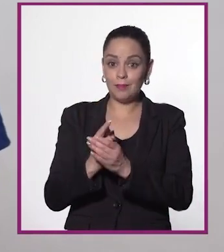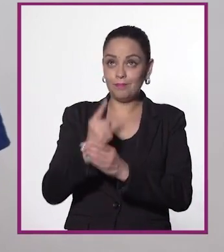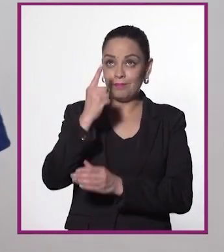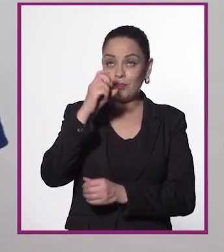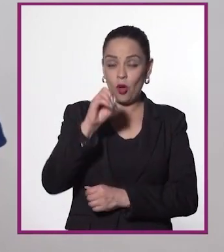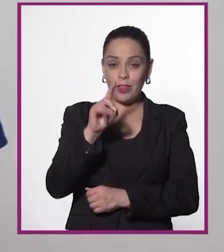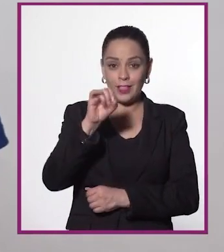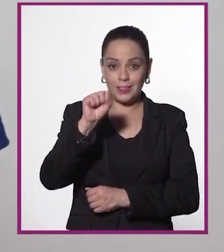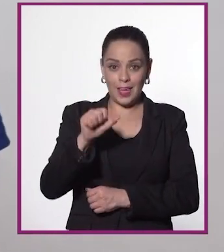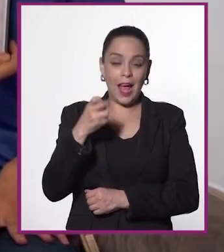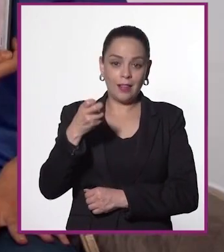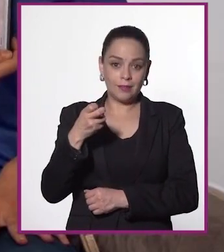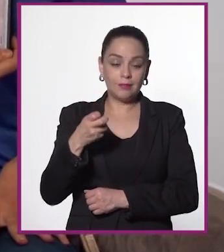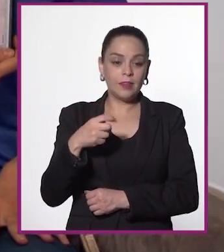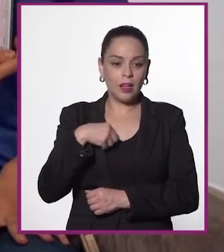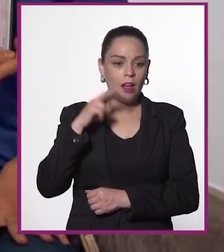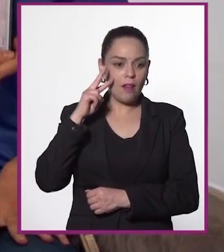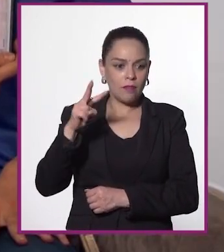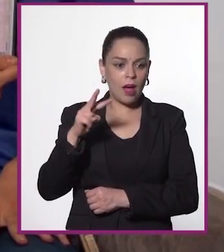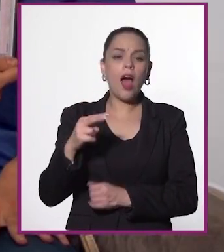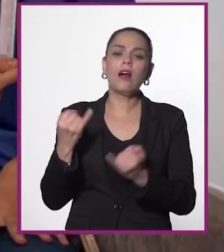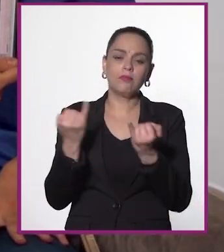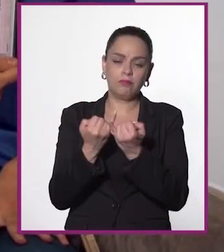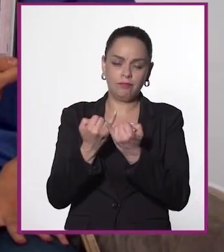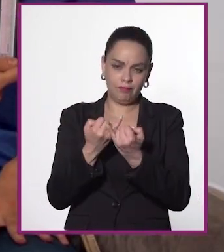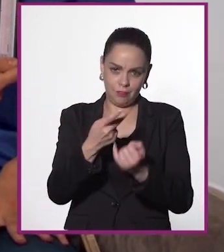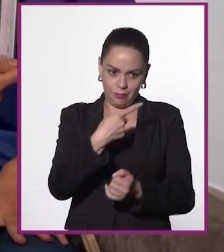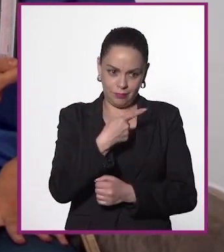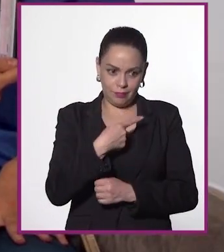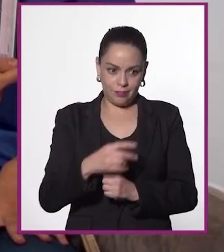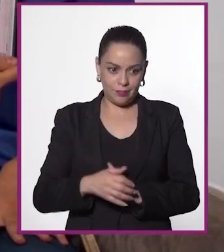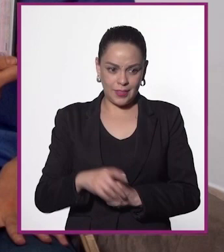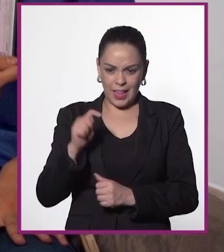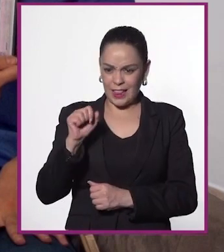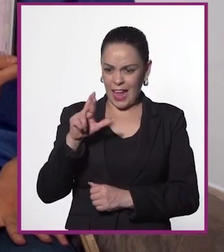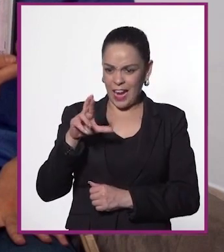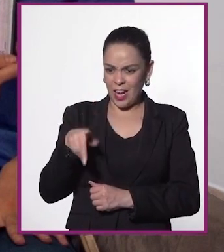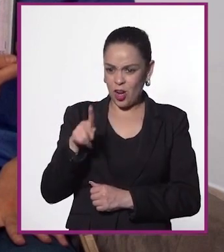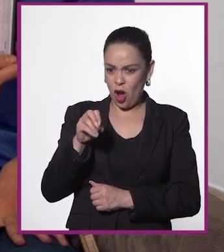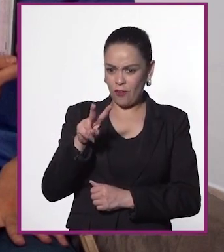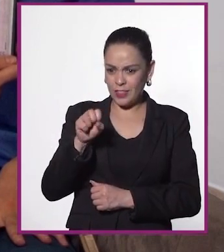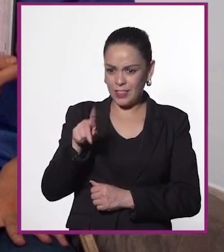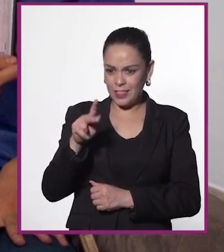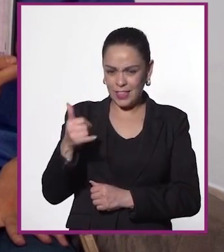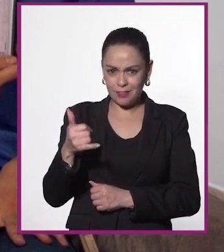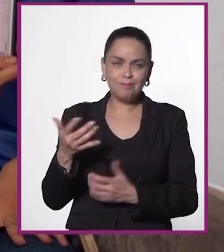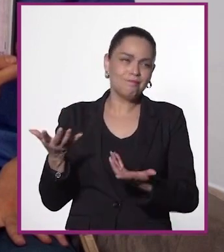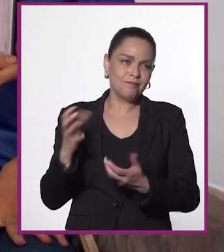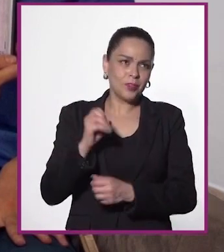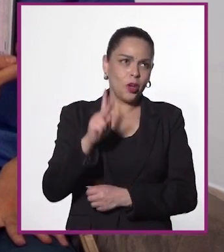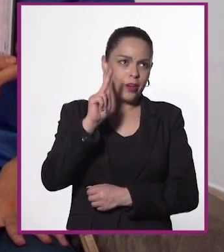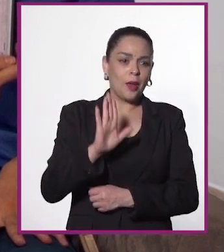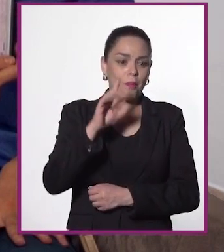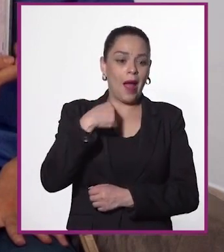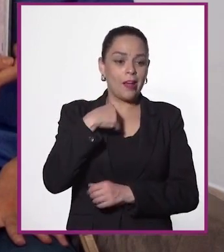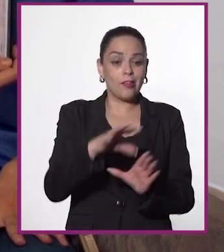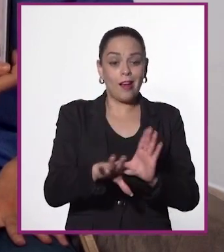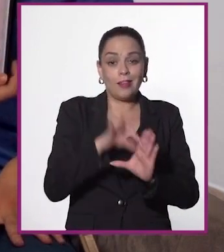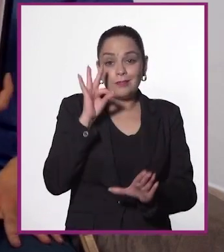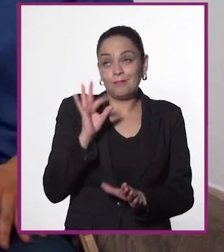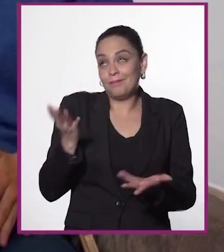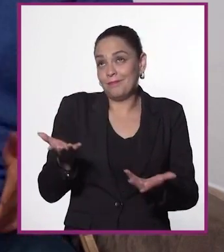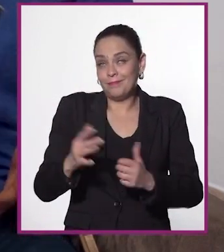como yo gané hace rato, quiero verla. ¿De Tarkovsky? Va, es como si lo hubiera escogido yo de todos